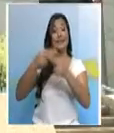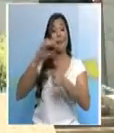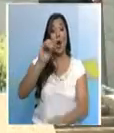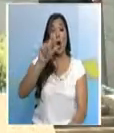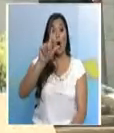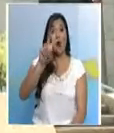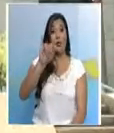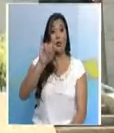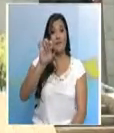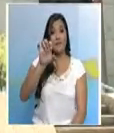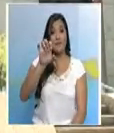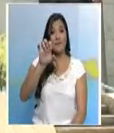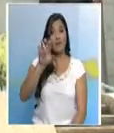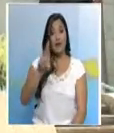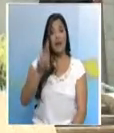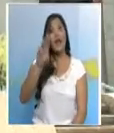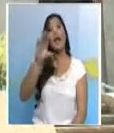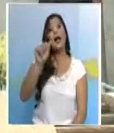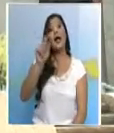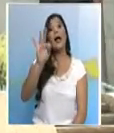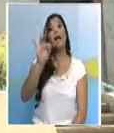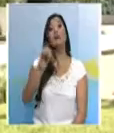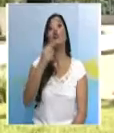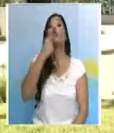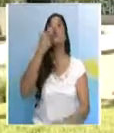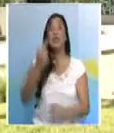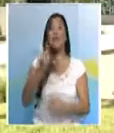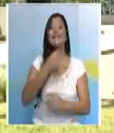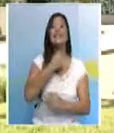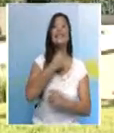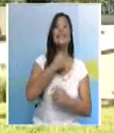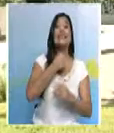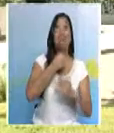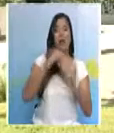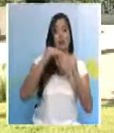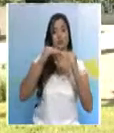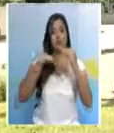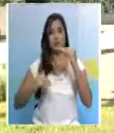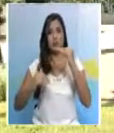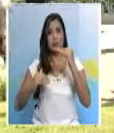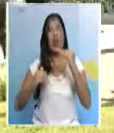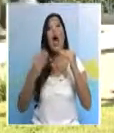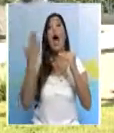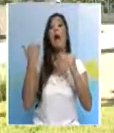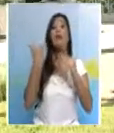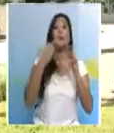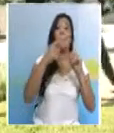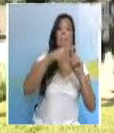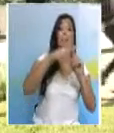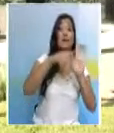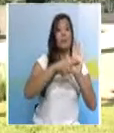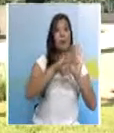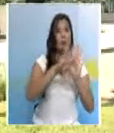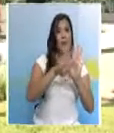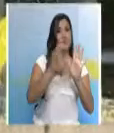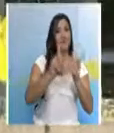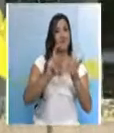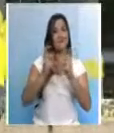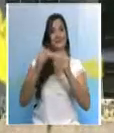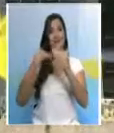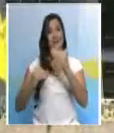entidad redujo su meta de inflación este año, pasando de más o menos 4% a más o menos 3%. Según el Central,